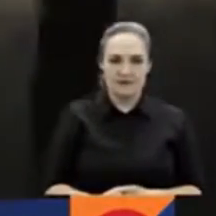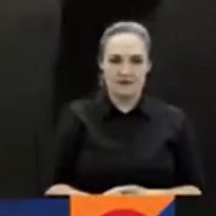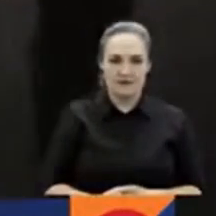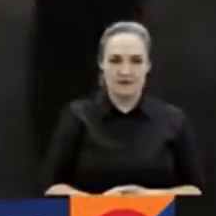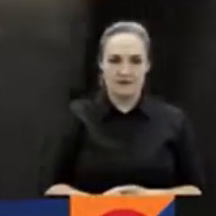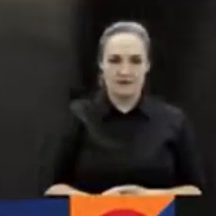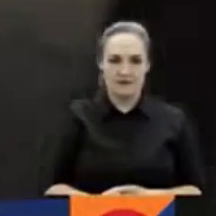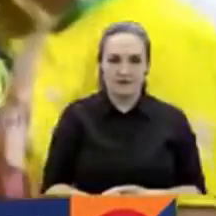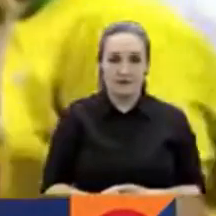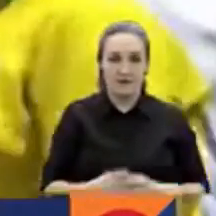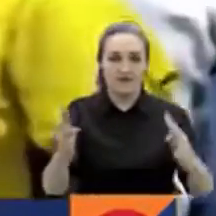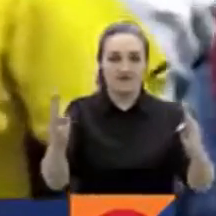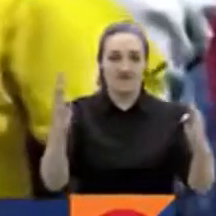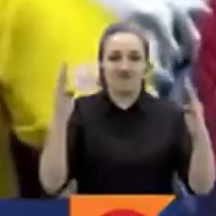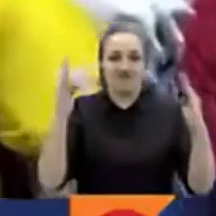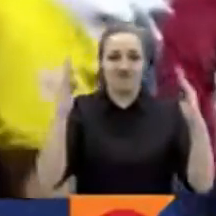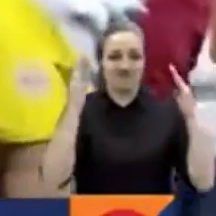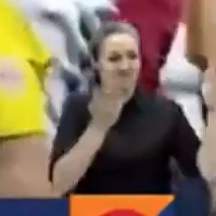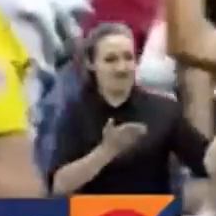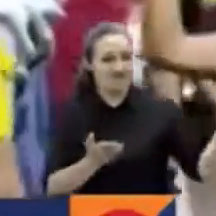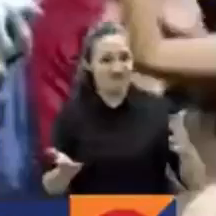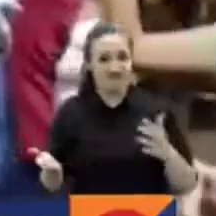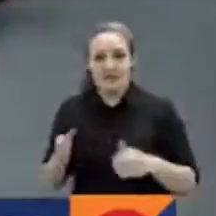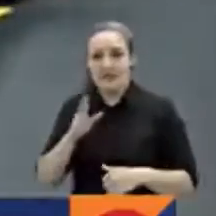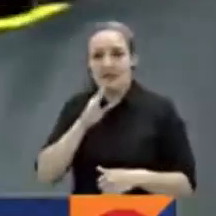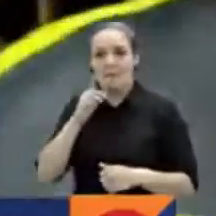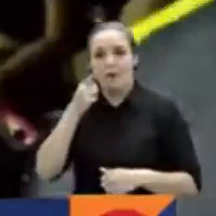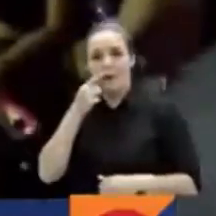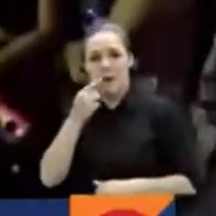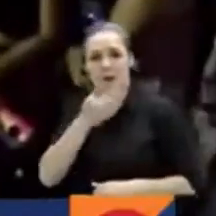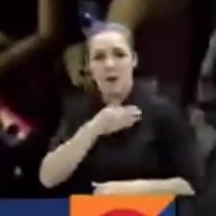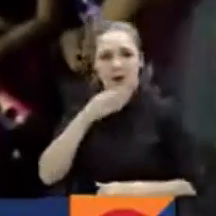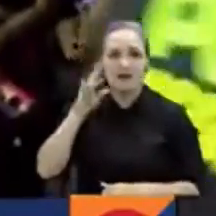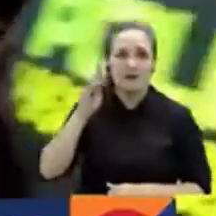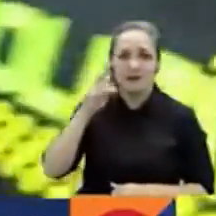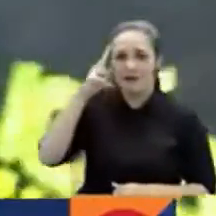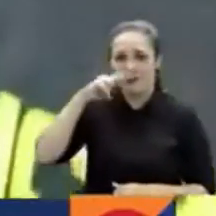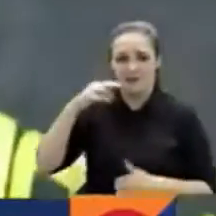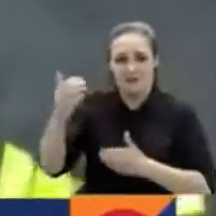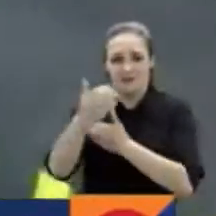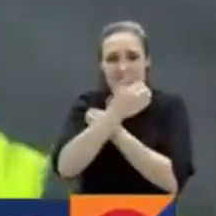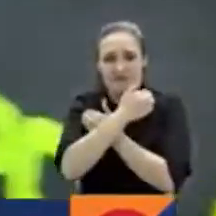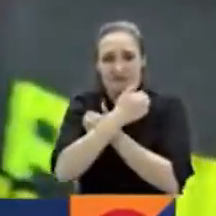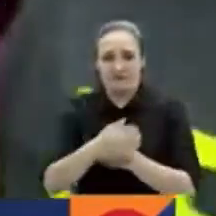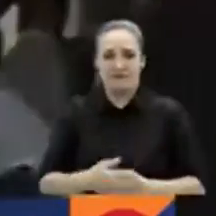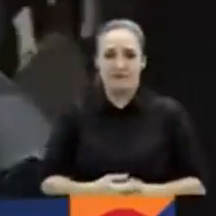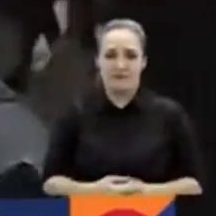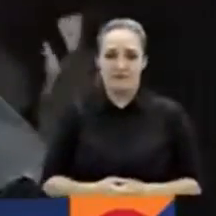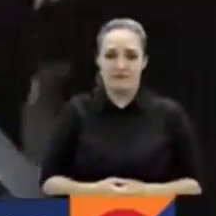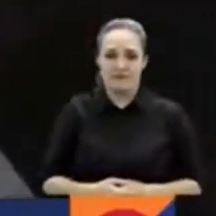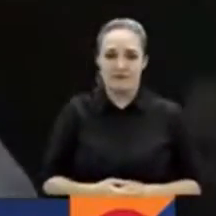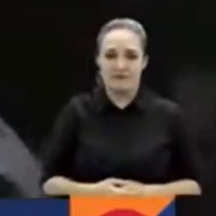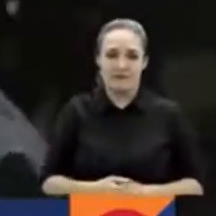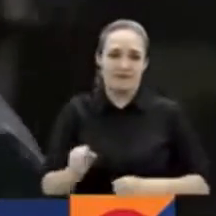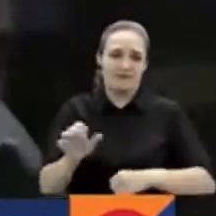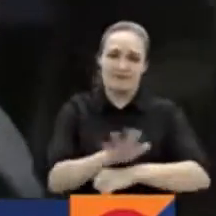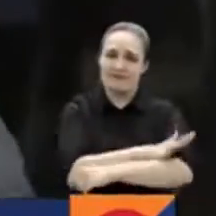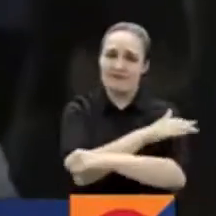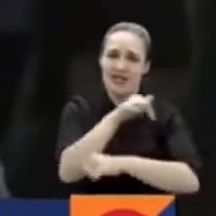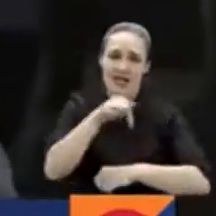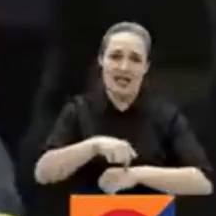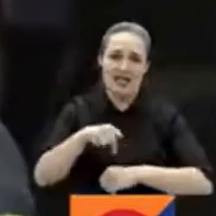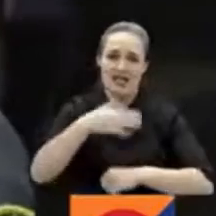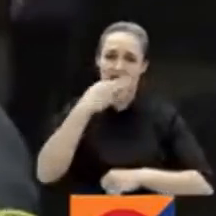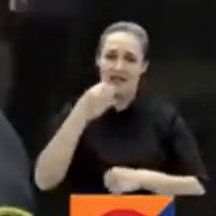Los acogieron en una calle de honor encabezada por padres, esposas e hijos. Es muy gratificante estar aquí, la alegría